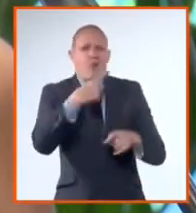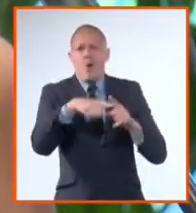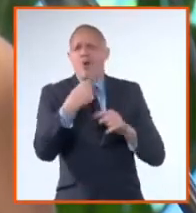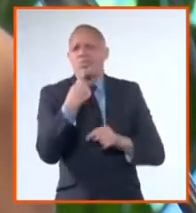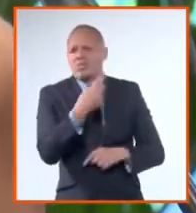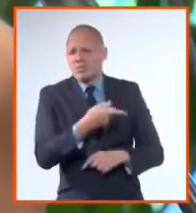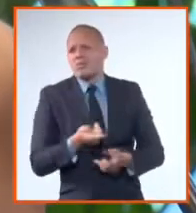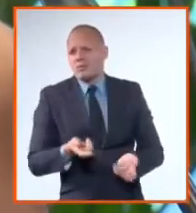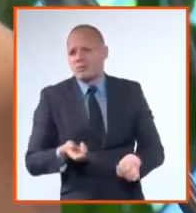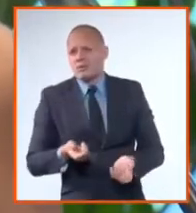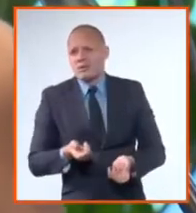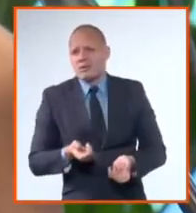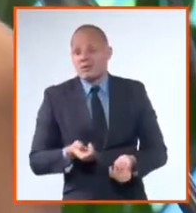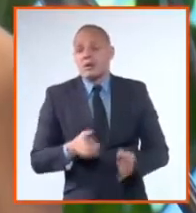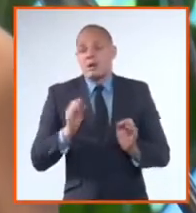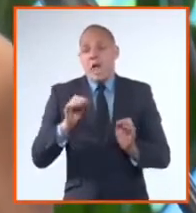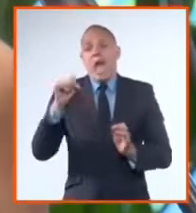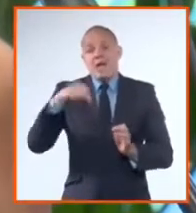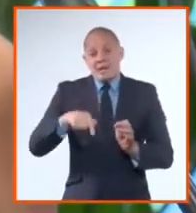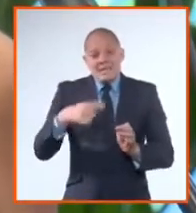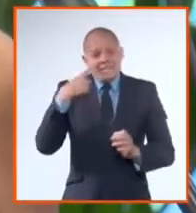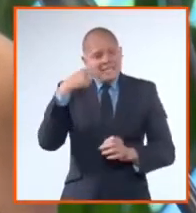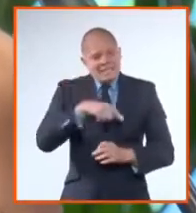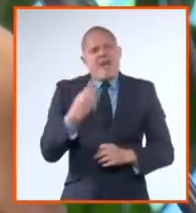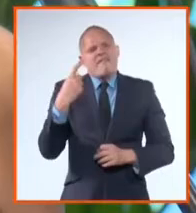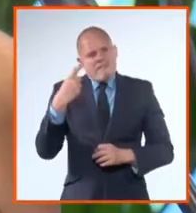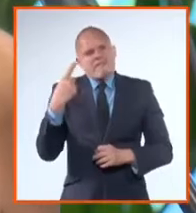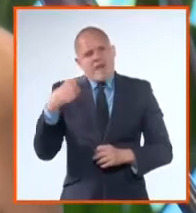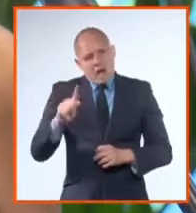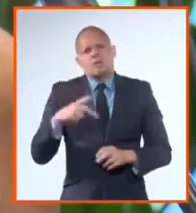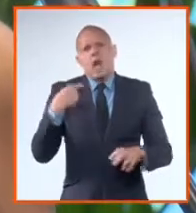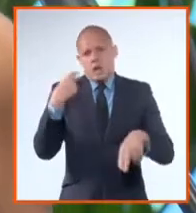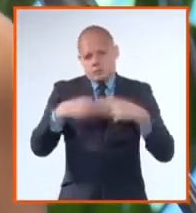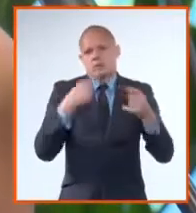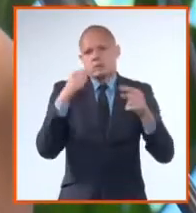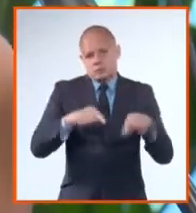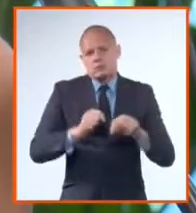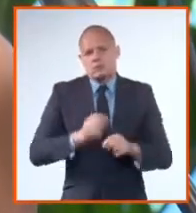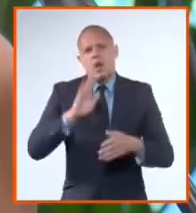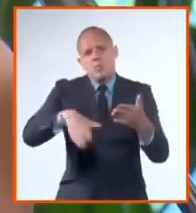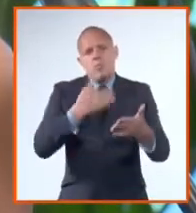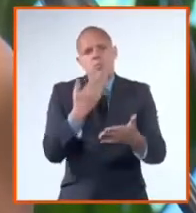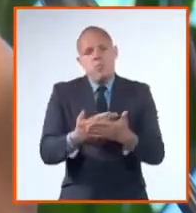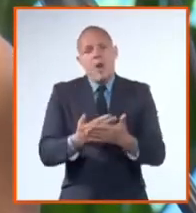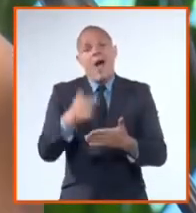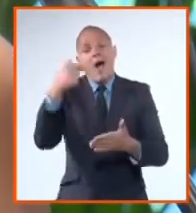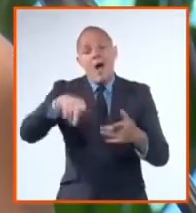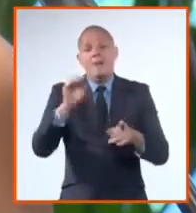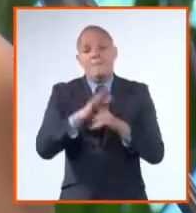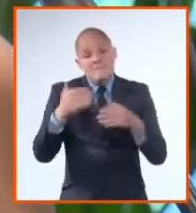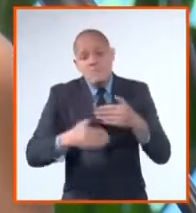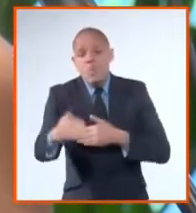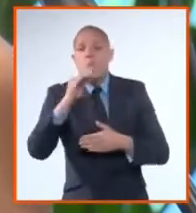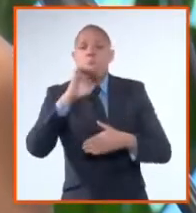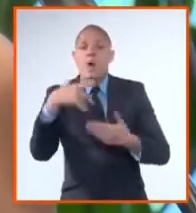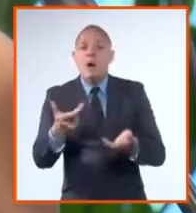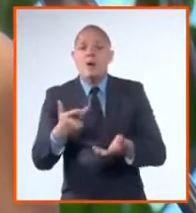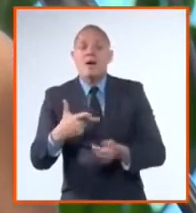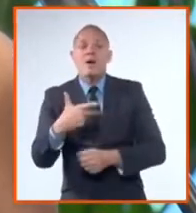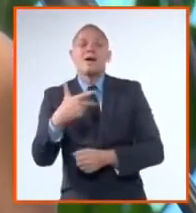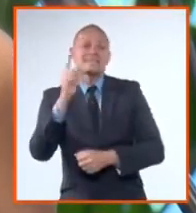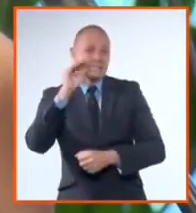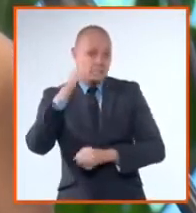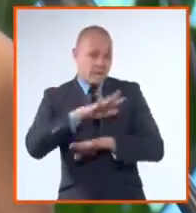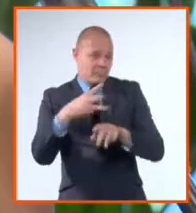Pedro, tenemos una gran asignatura pendiente, que es hacer la propuesta de estrategia de vacunación de refuerzo, que va a ser todo un reto, porque hay que